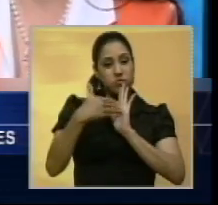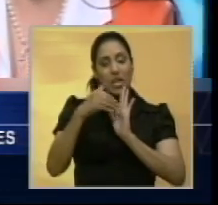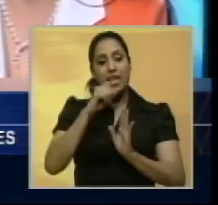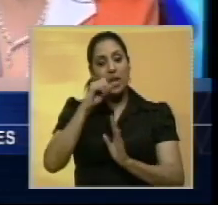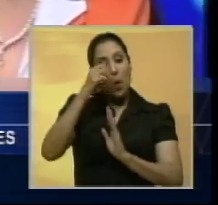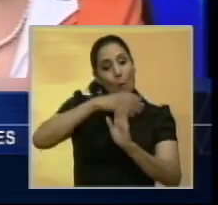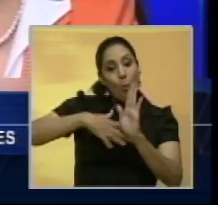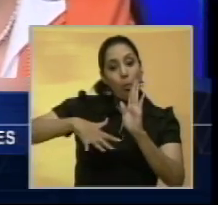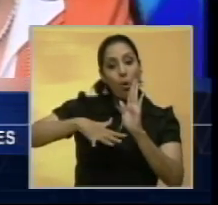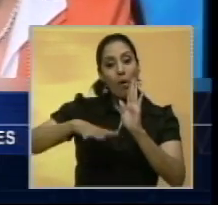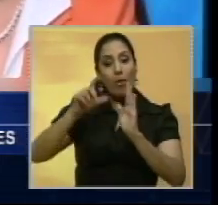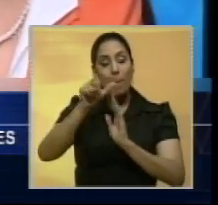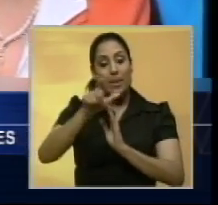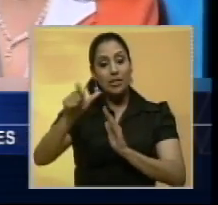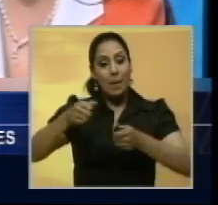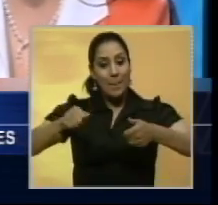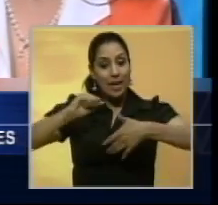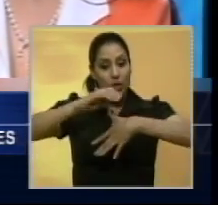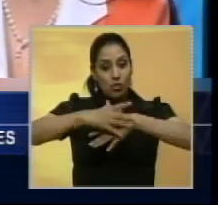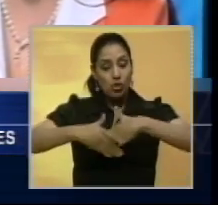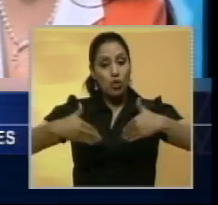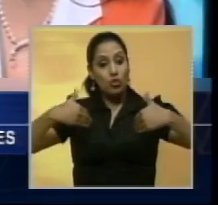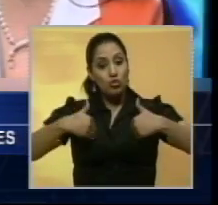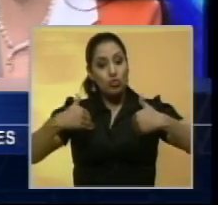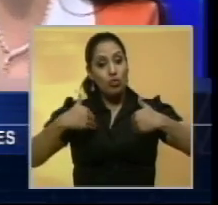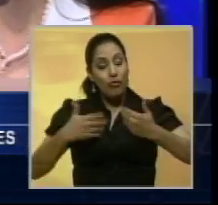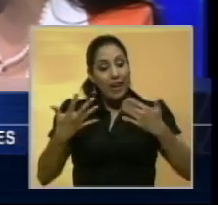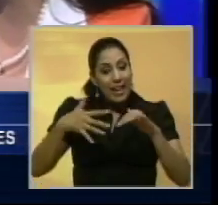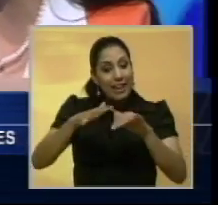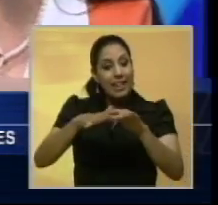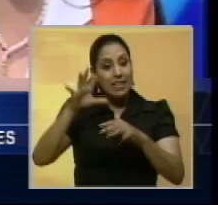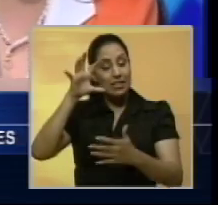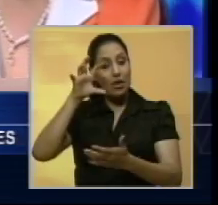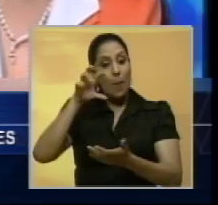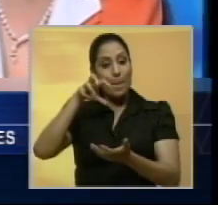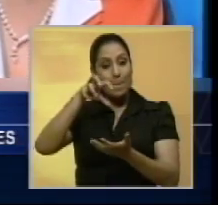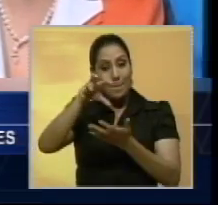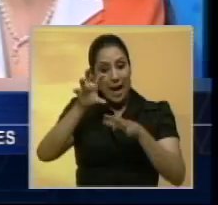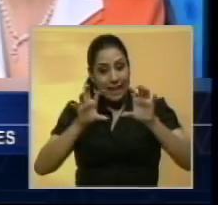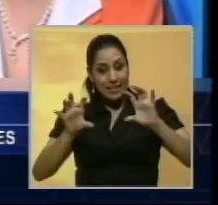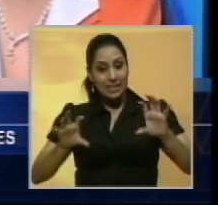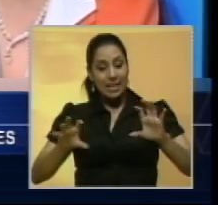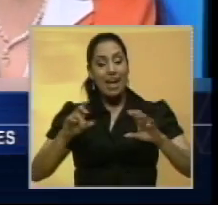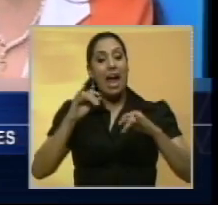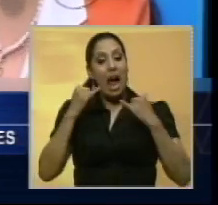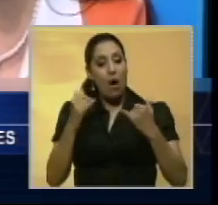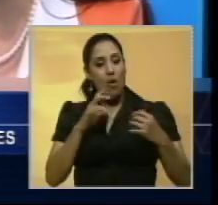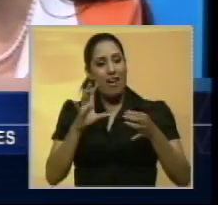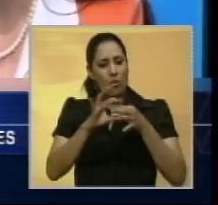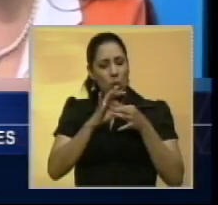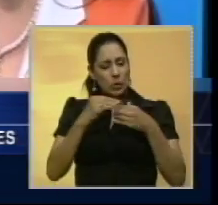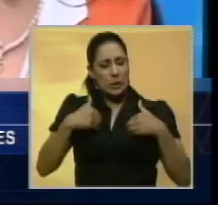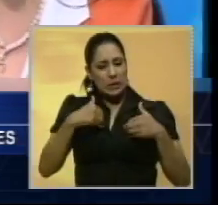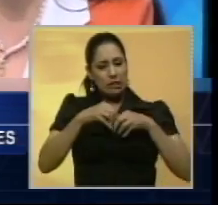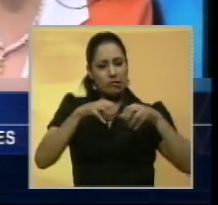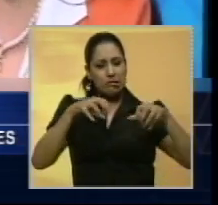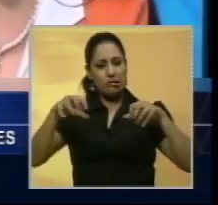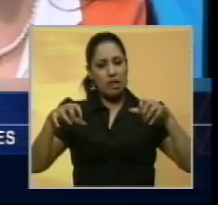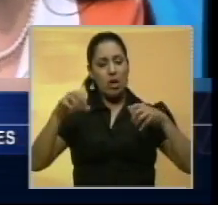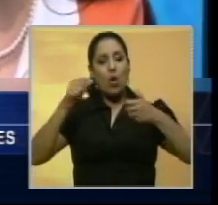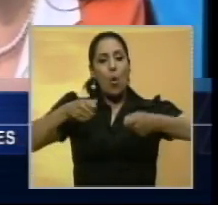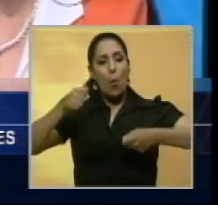contra los pueblos del Mercosur. Se está afectando un mecanismo de integración regional, se están afectando mecanismos de unión de los